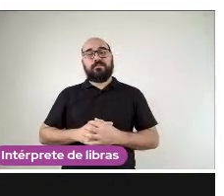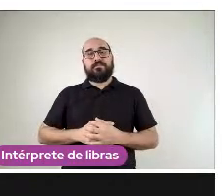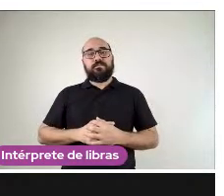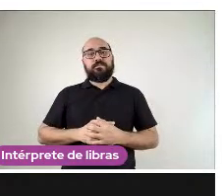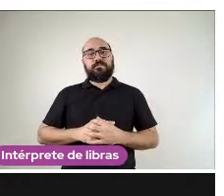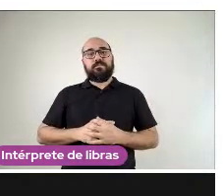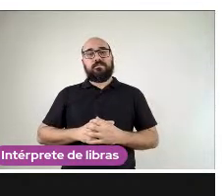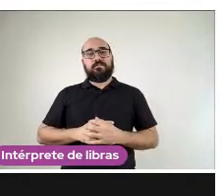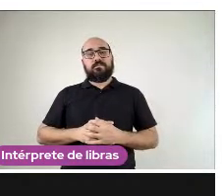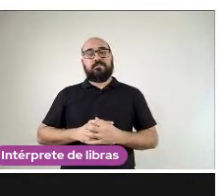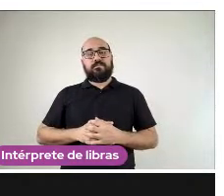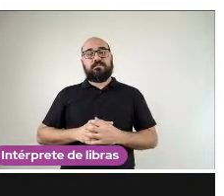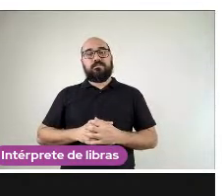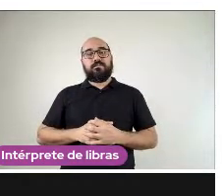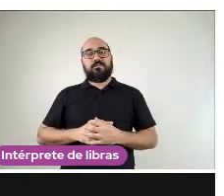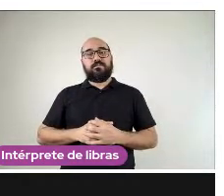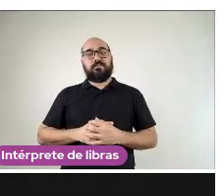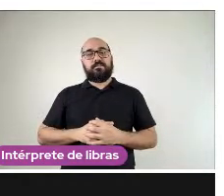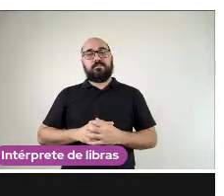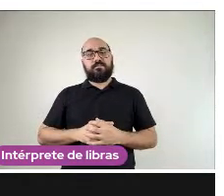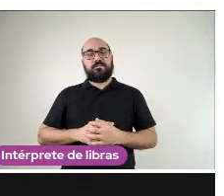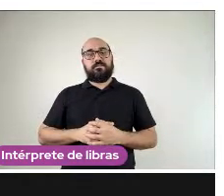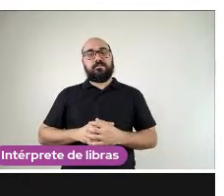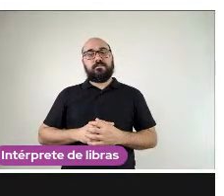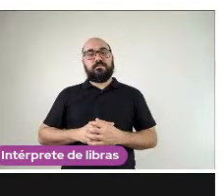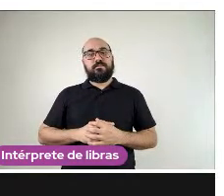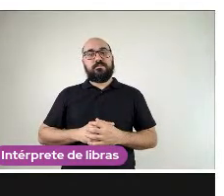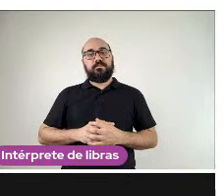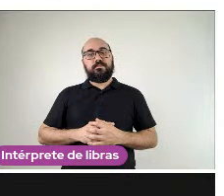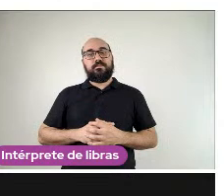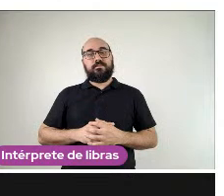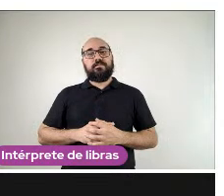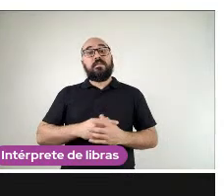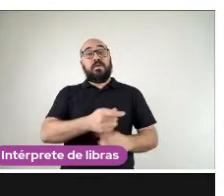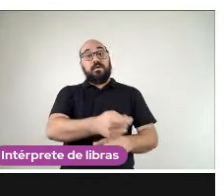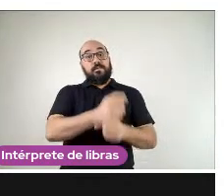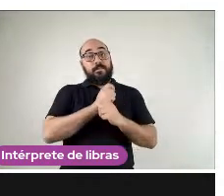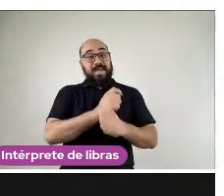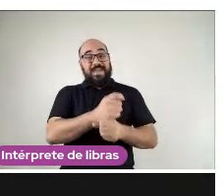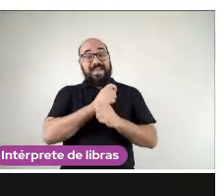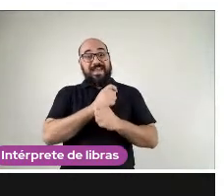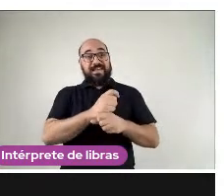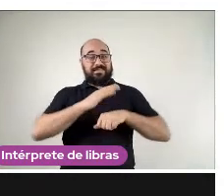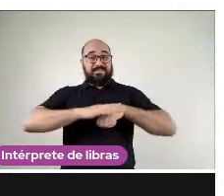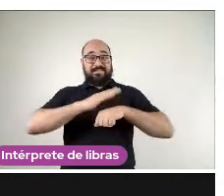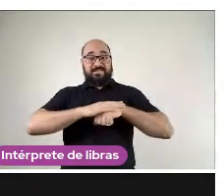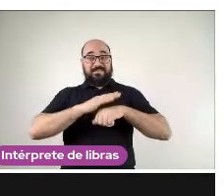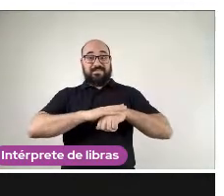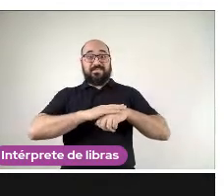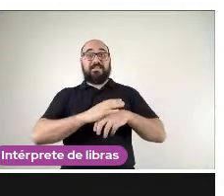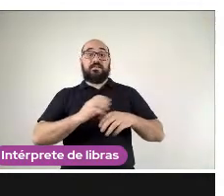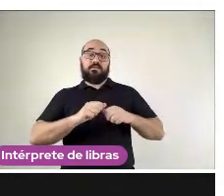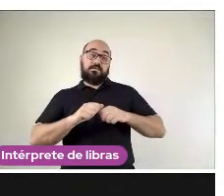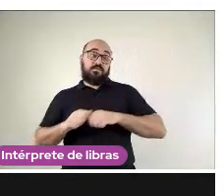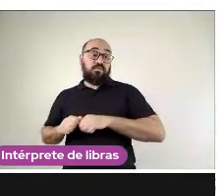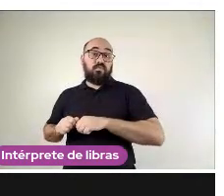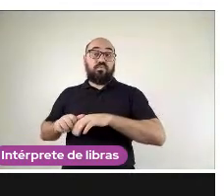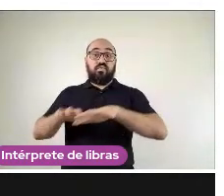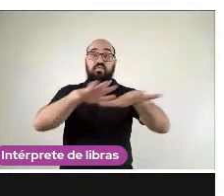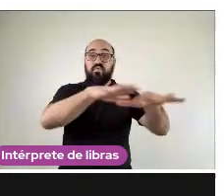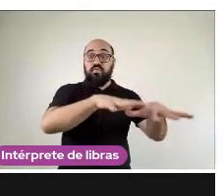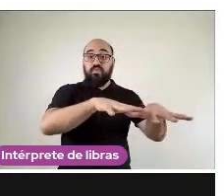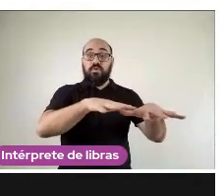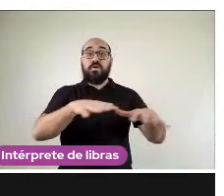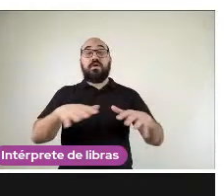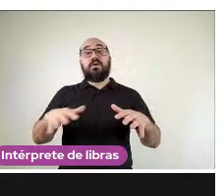neveras, como decía un pescador, pues al final la idea es llevar a 2 o 3 turistas por barca, que disfruten del paisaje, que vean cómo es la